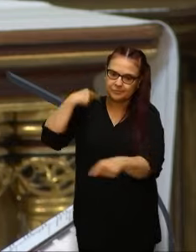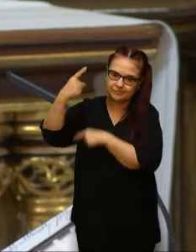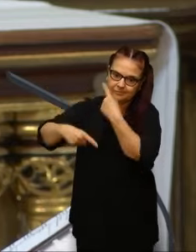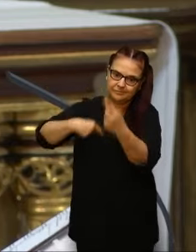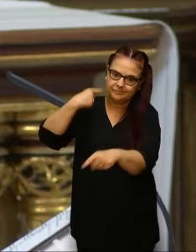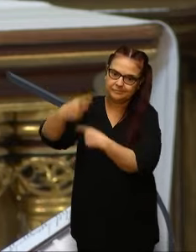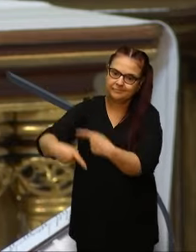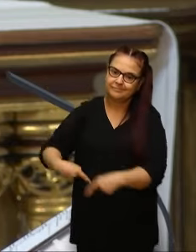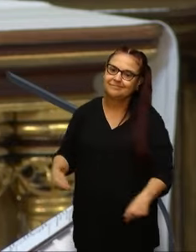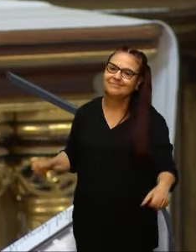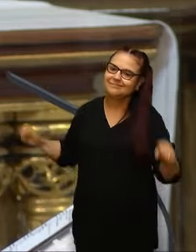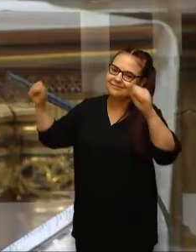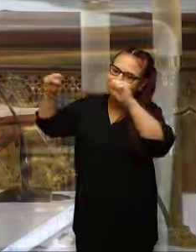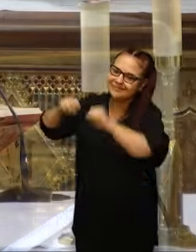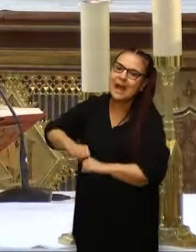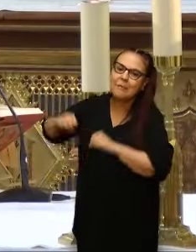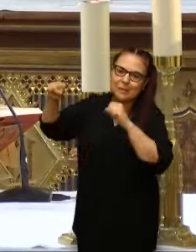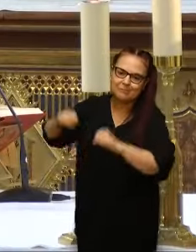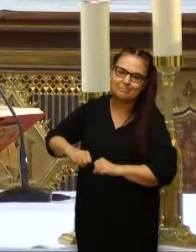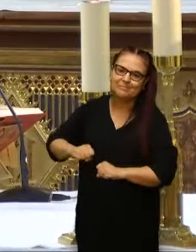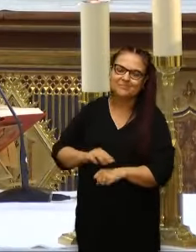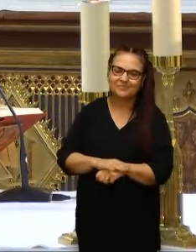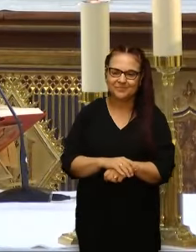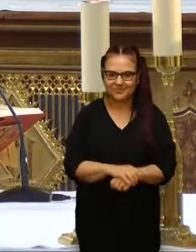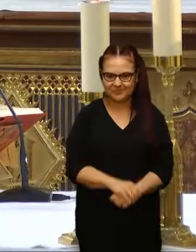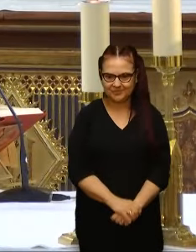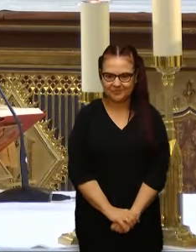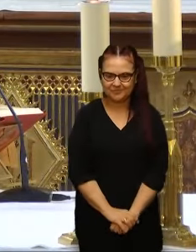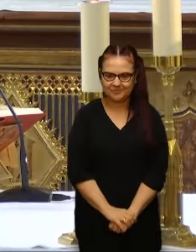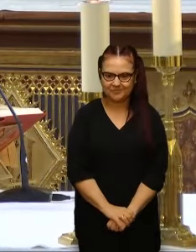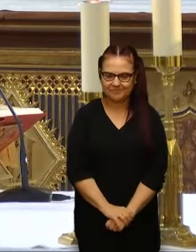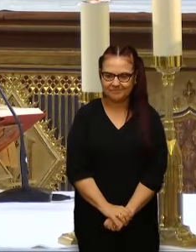gloria por los siglos de los siglos.